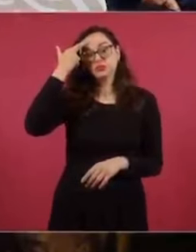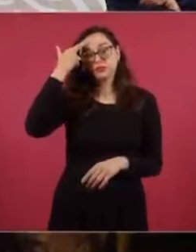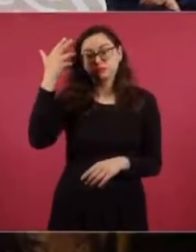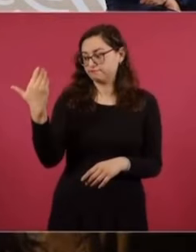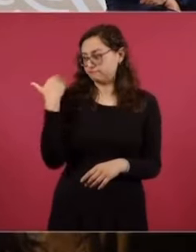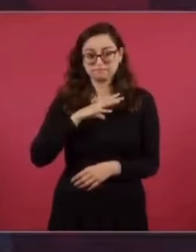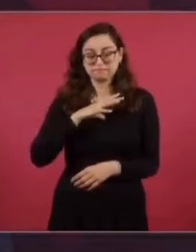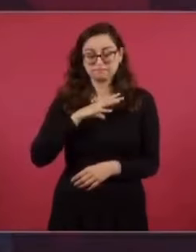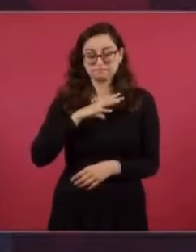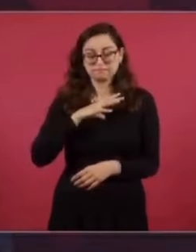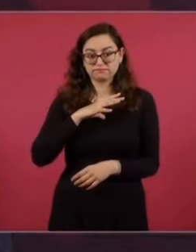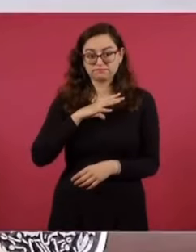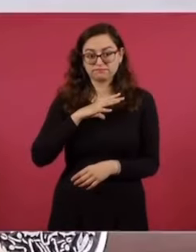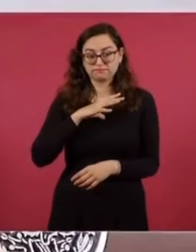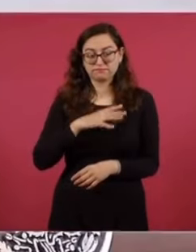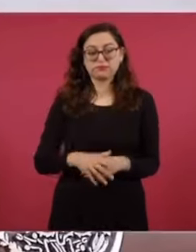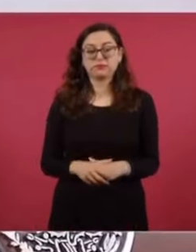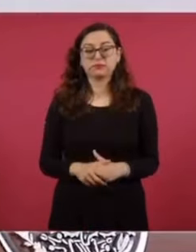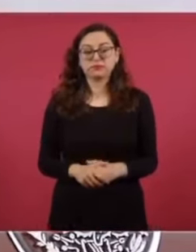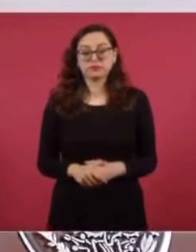hubieron elecciones, cuando